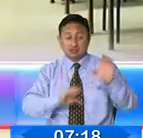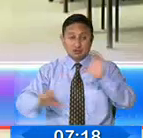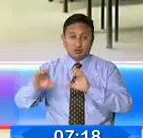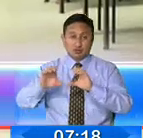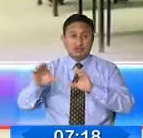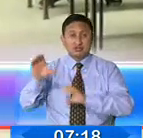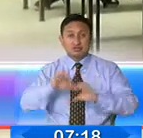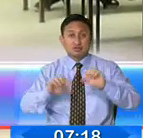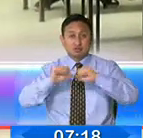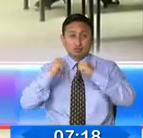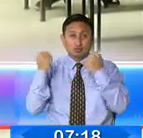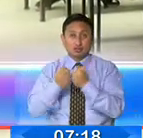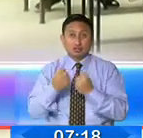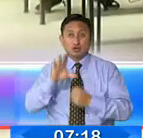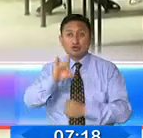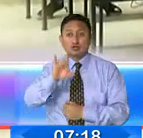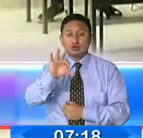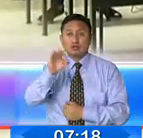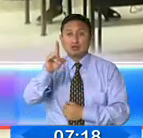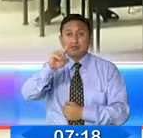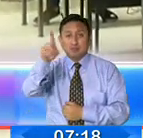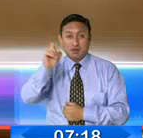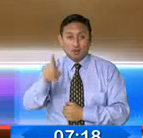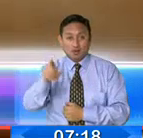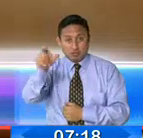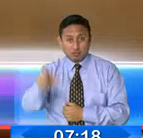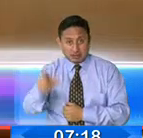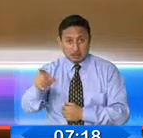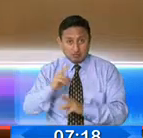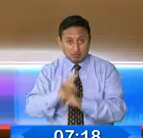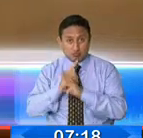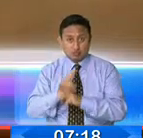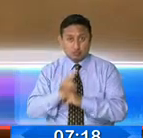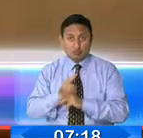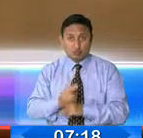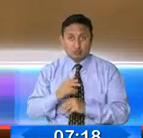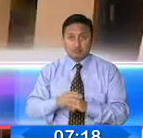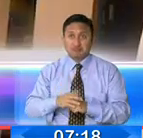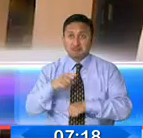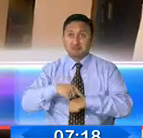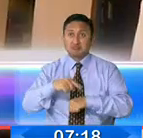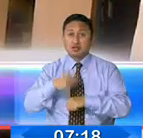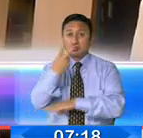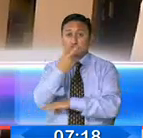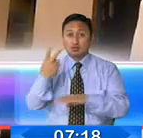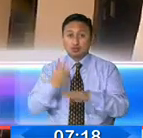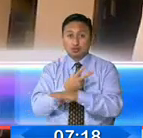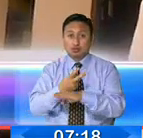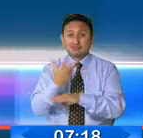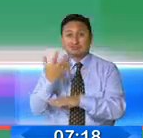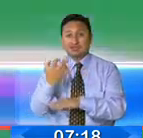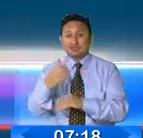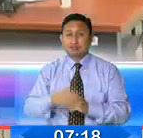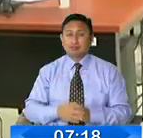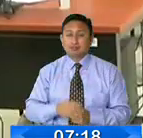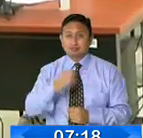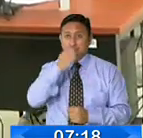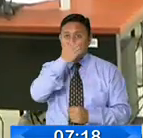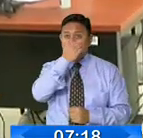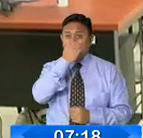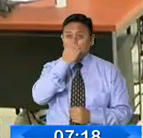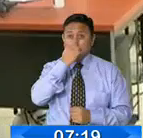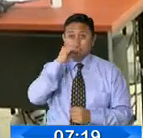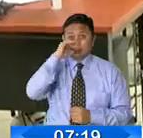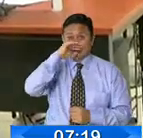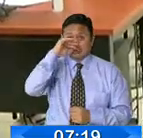ciencias sociales. Son 89 preguntas que los aspirantes deben resolverlas en un lapso de 2 horas y 15 minutos. La